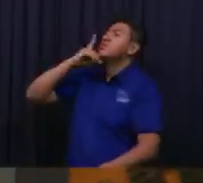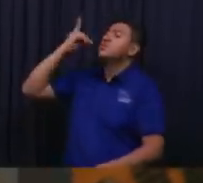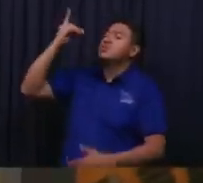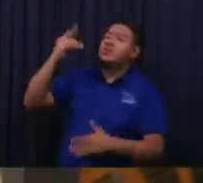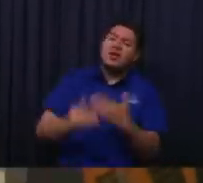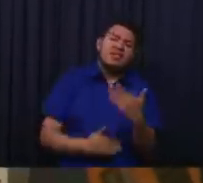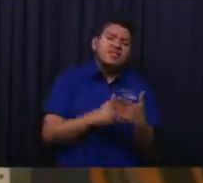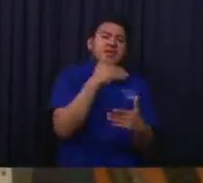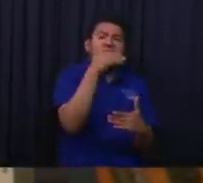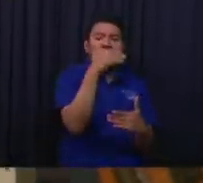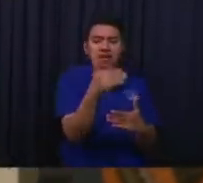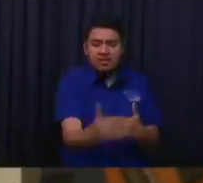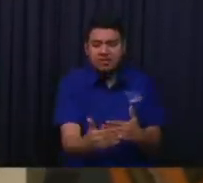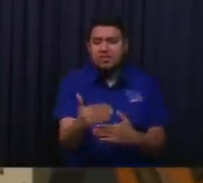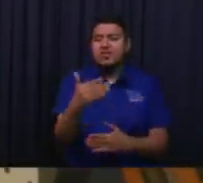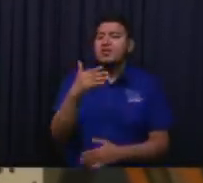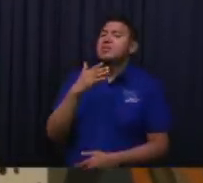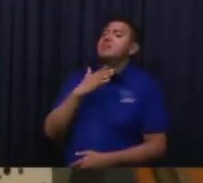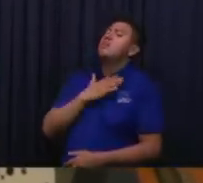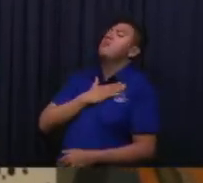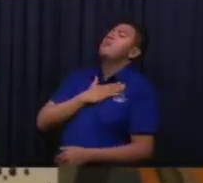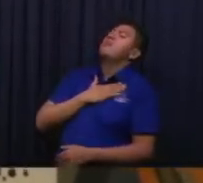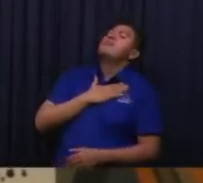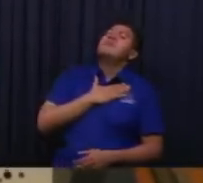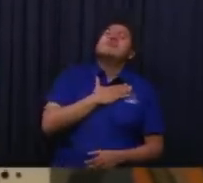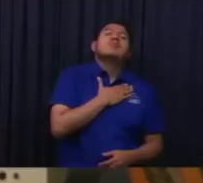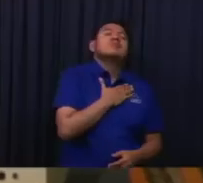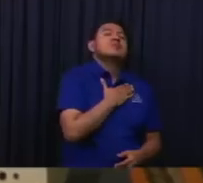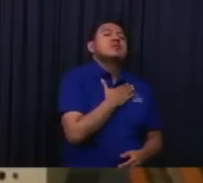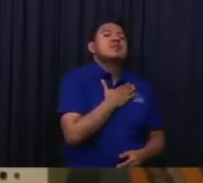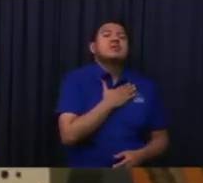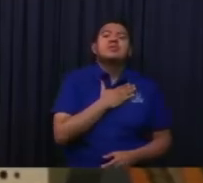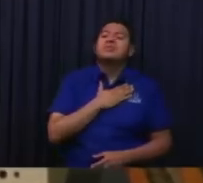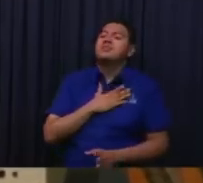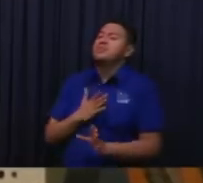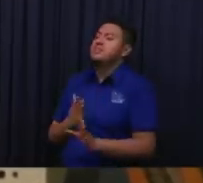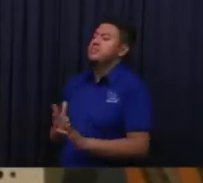gracias, Dios va delante de mí.